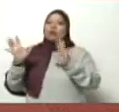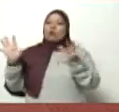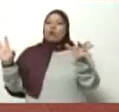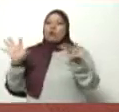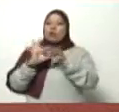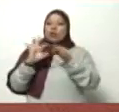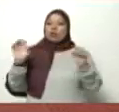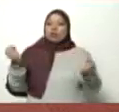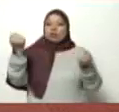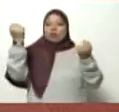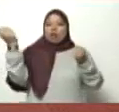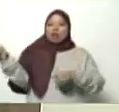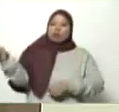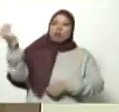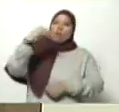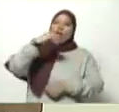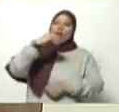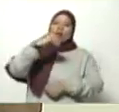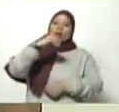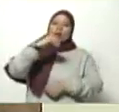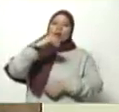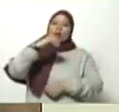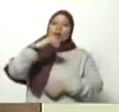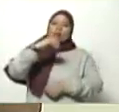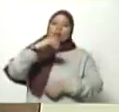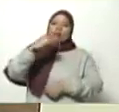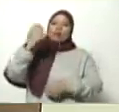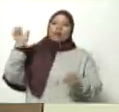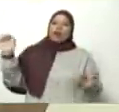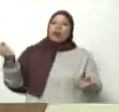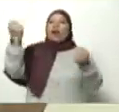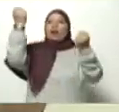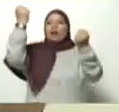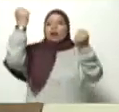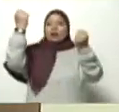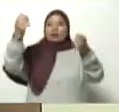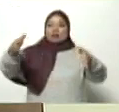unir, sumar, para triunfar.